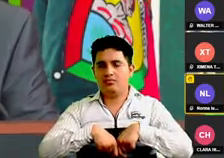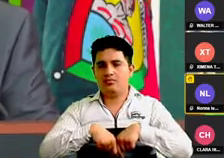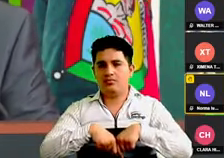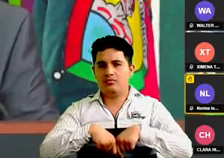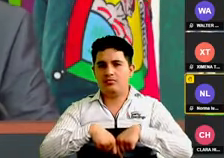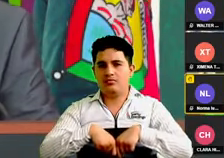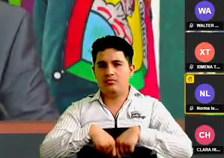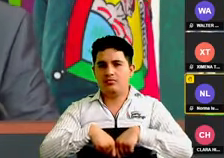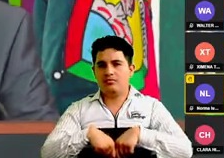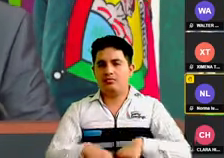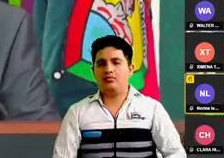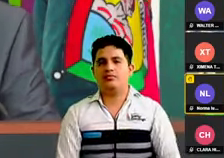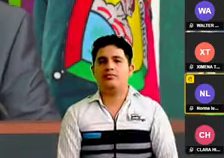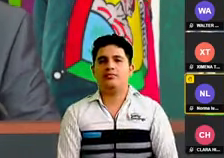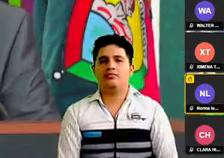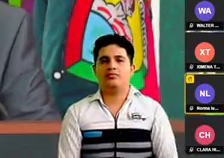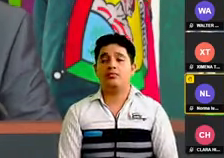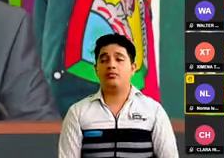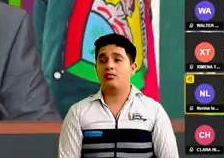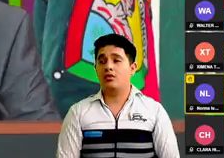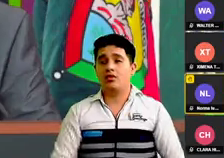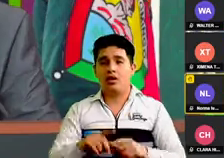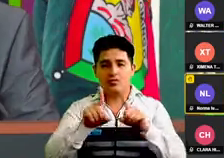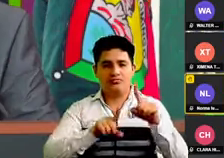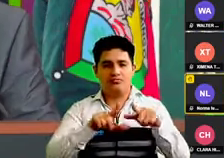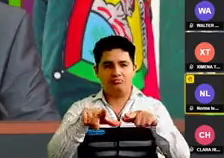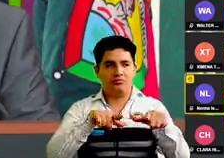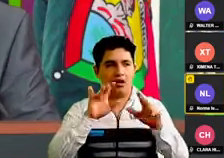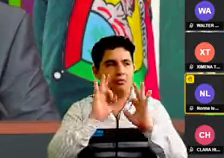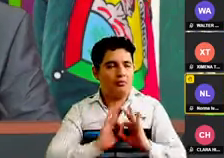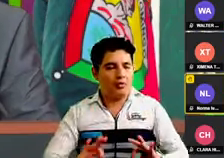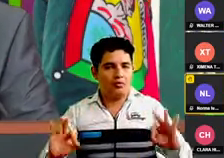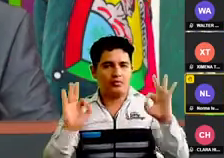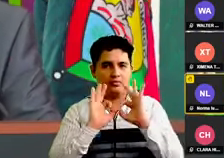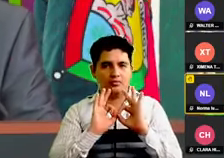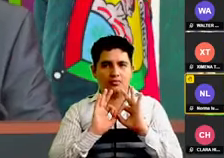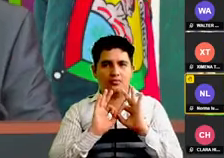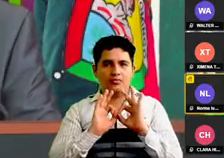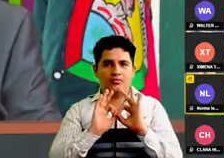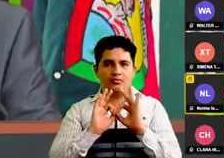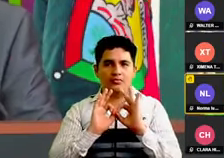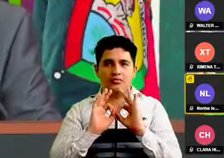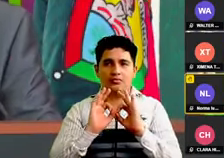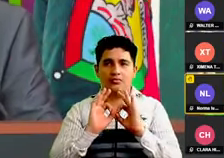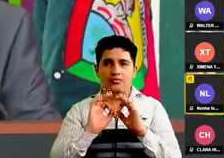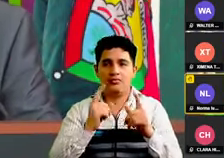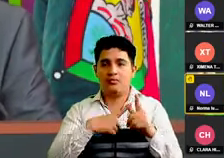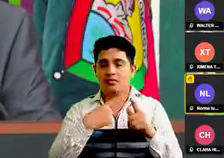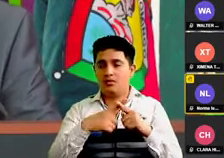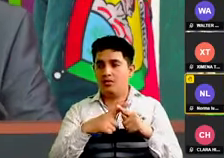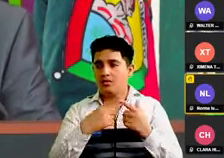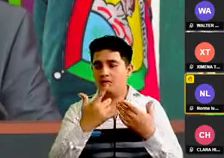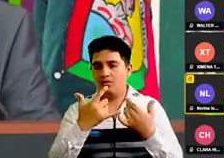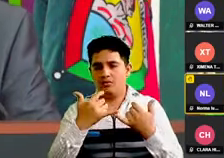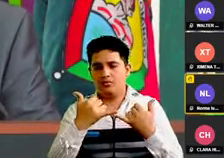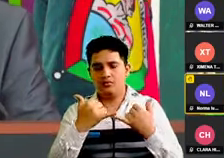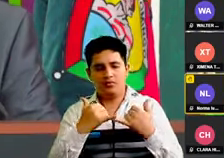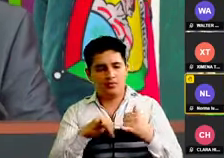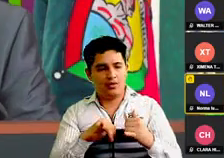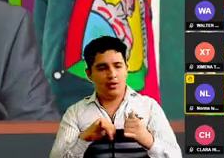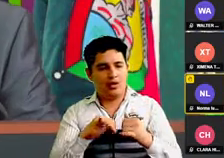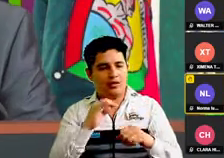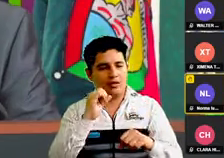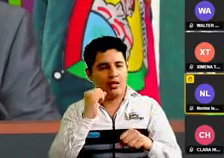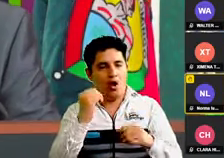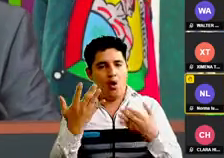de la red vial en ese sector es muy importante, ¿sí? Estamos ya haciendo también las obras